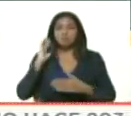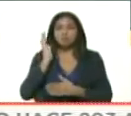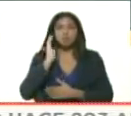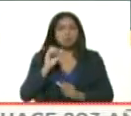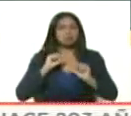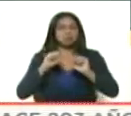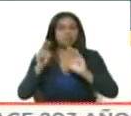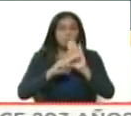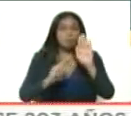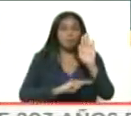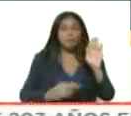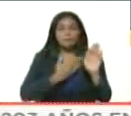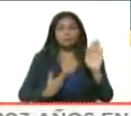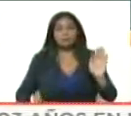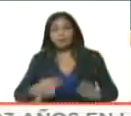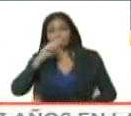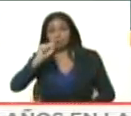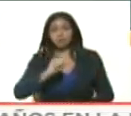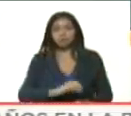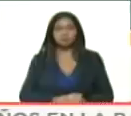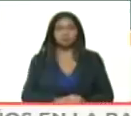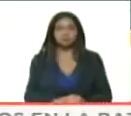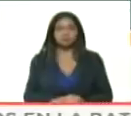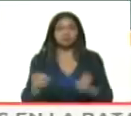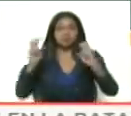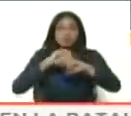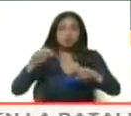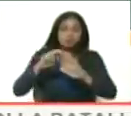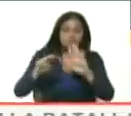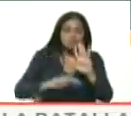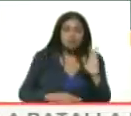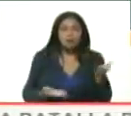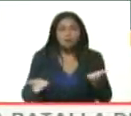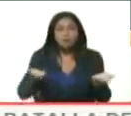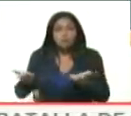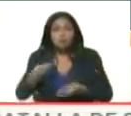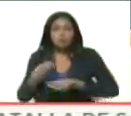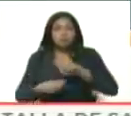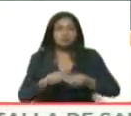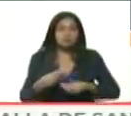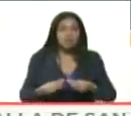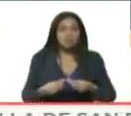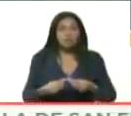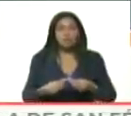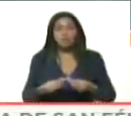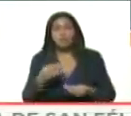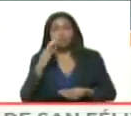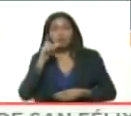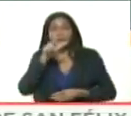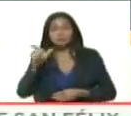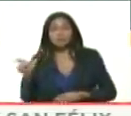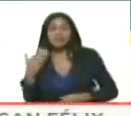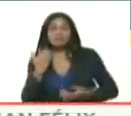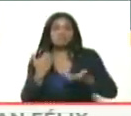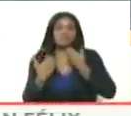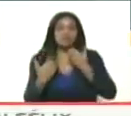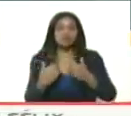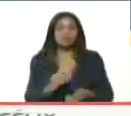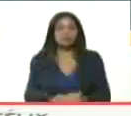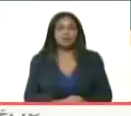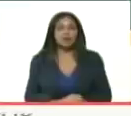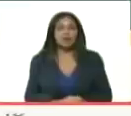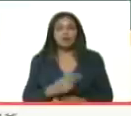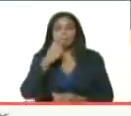siguiendo lineamientos del presidente Maduro, revisamos los protocolos que se aplican en los casos de pacientes con